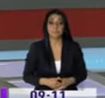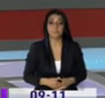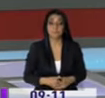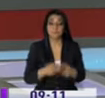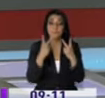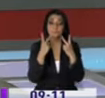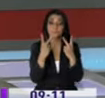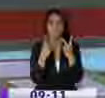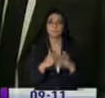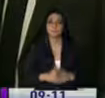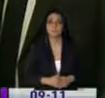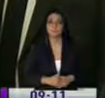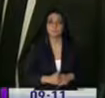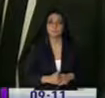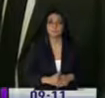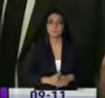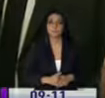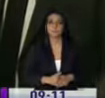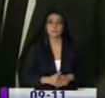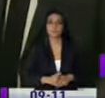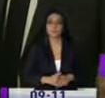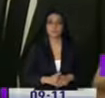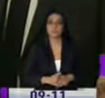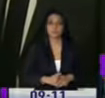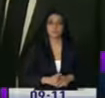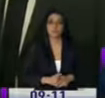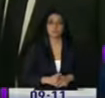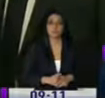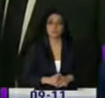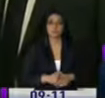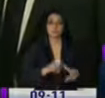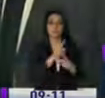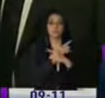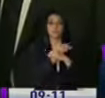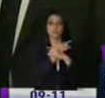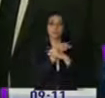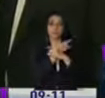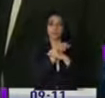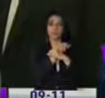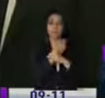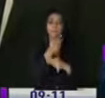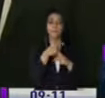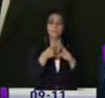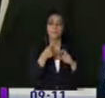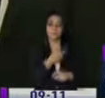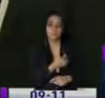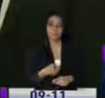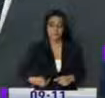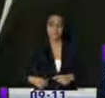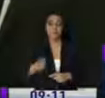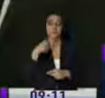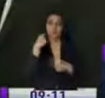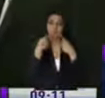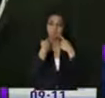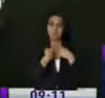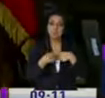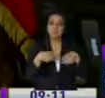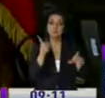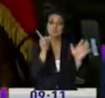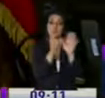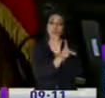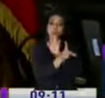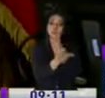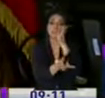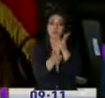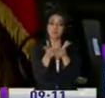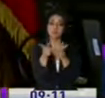Veamos. Y la unidad ante todo. A través de su cuenta de Twitter, el expresidente Rafael Correa ratificó su denuncia de un supuesto acuerdo